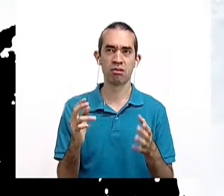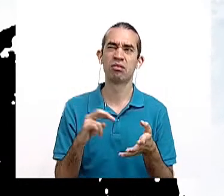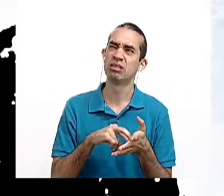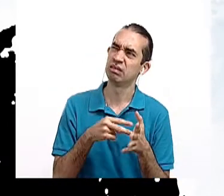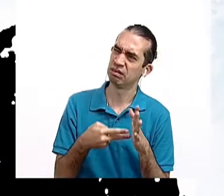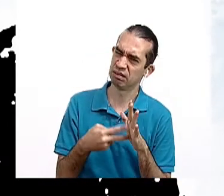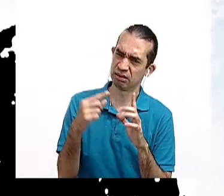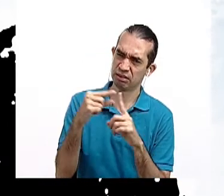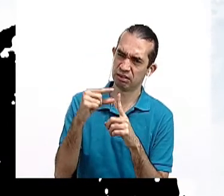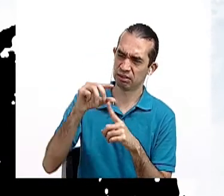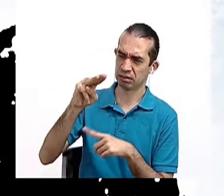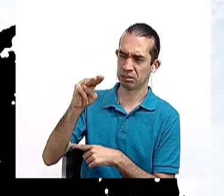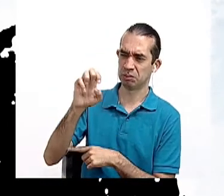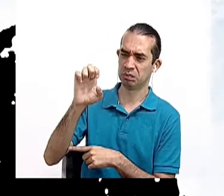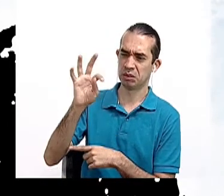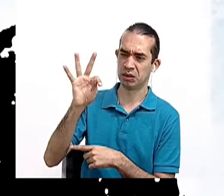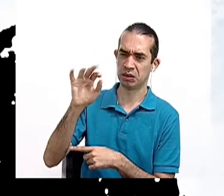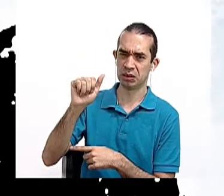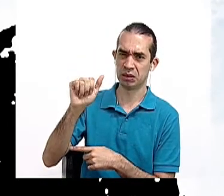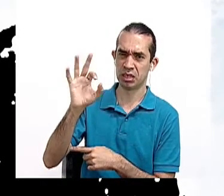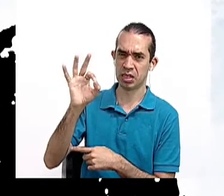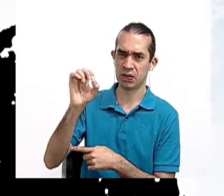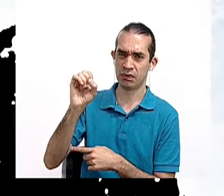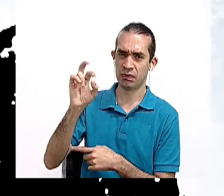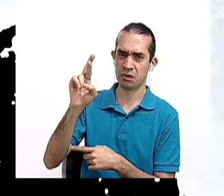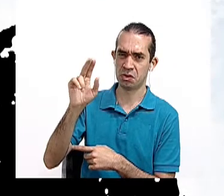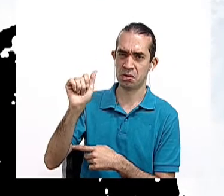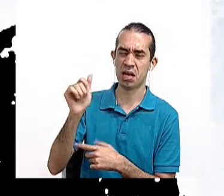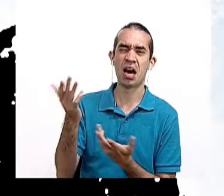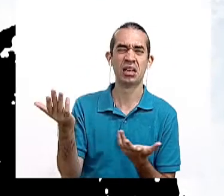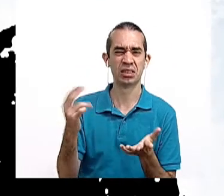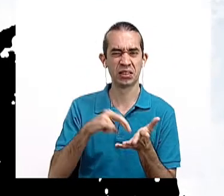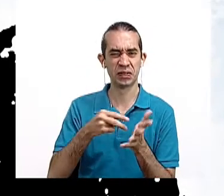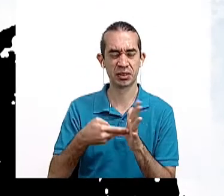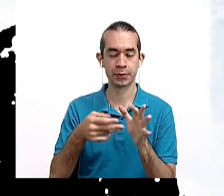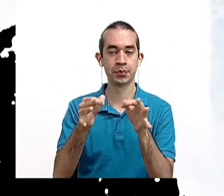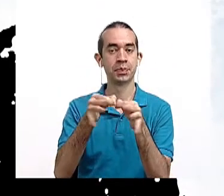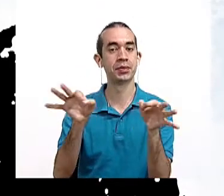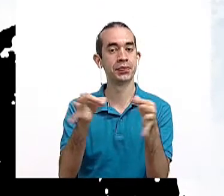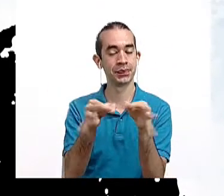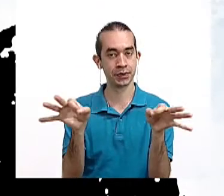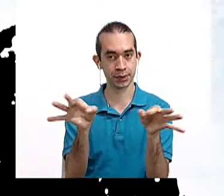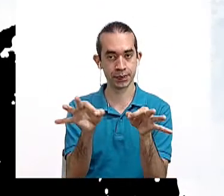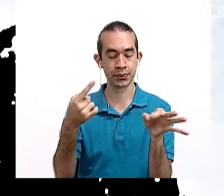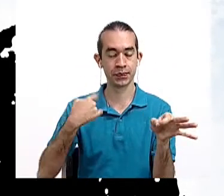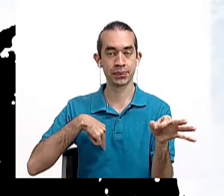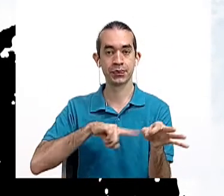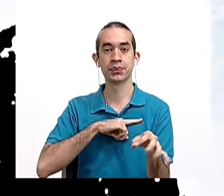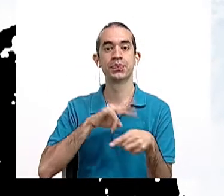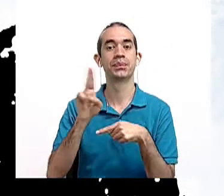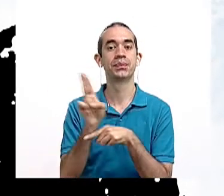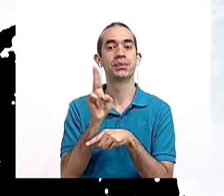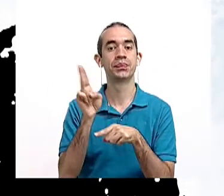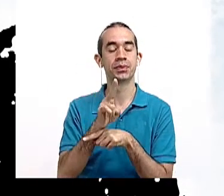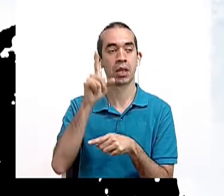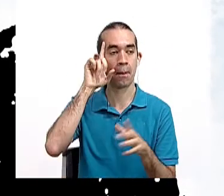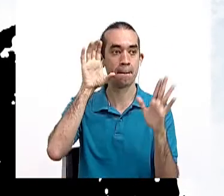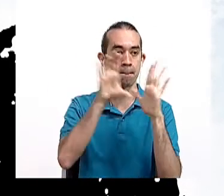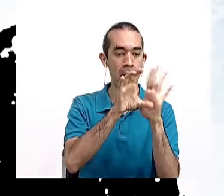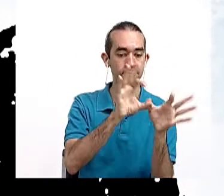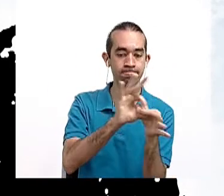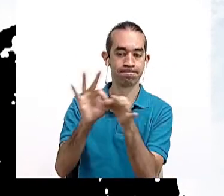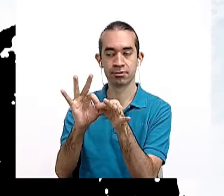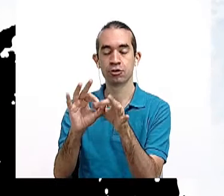esa palabra? Las metáforas son expresiones que utilizamos con una imagen